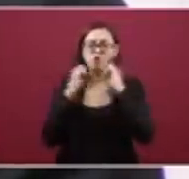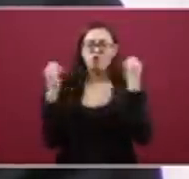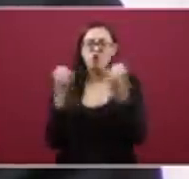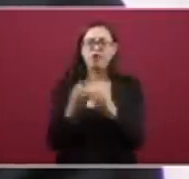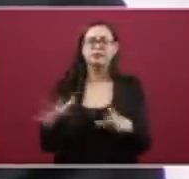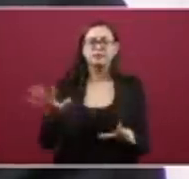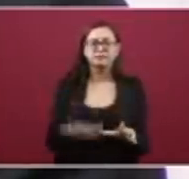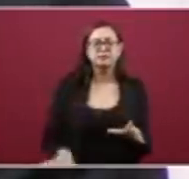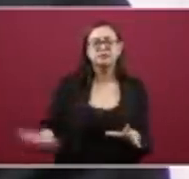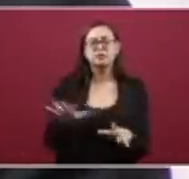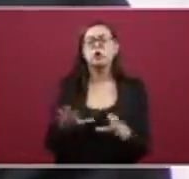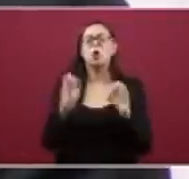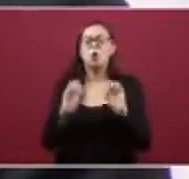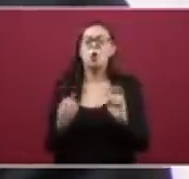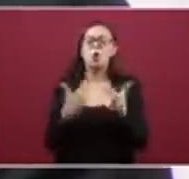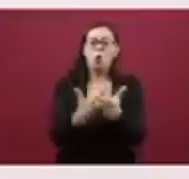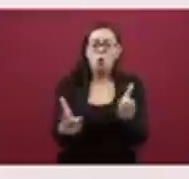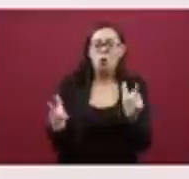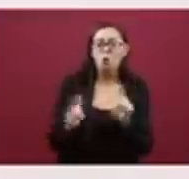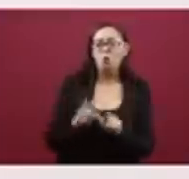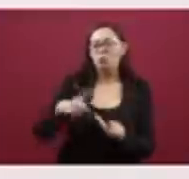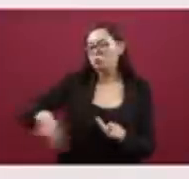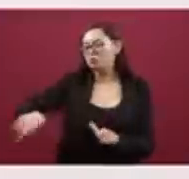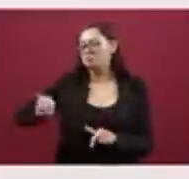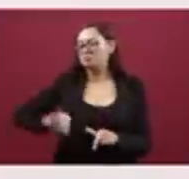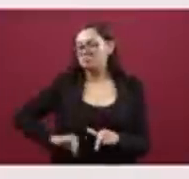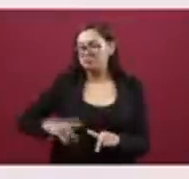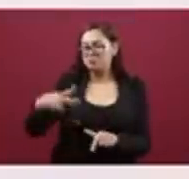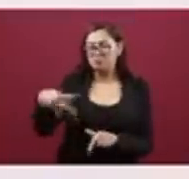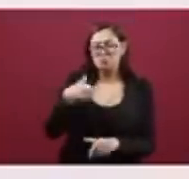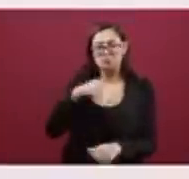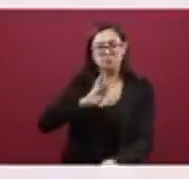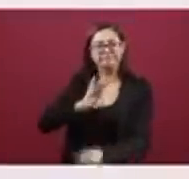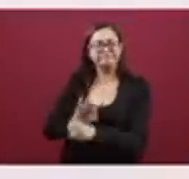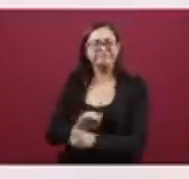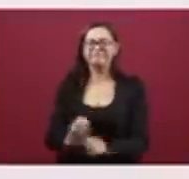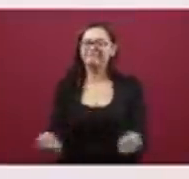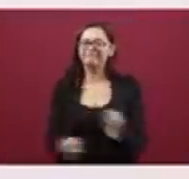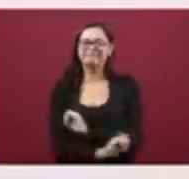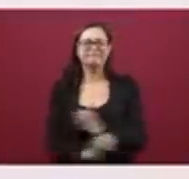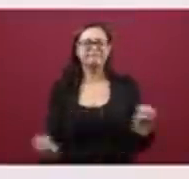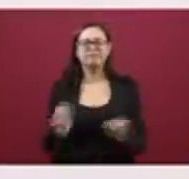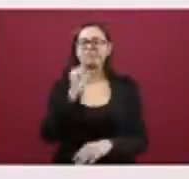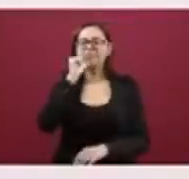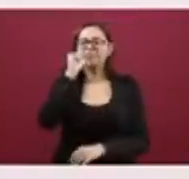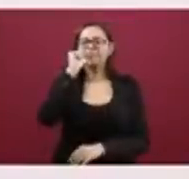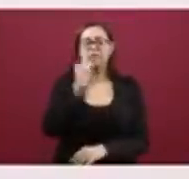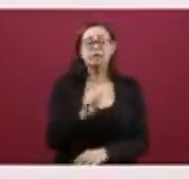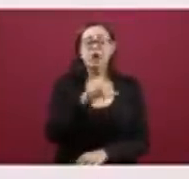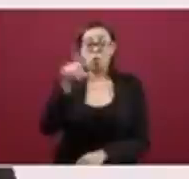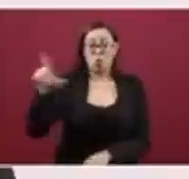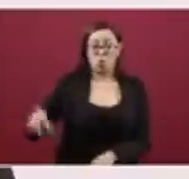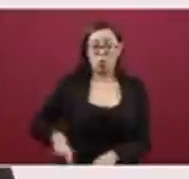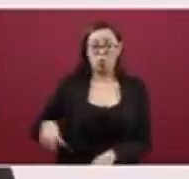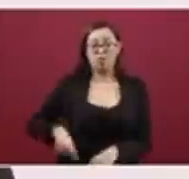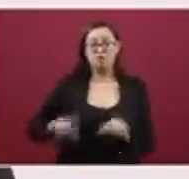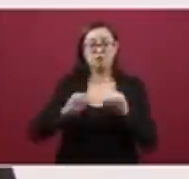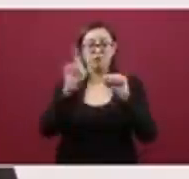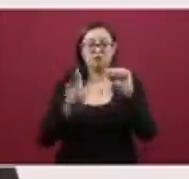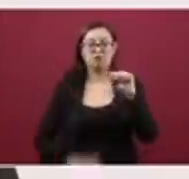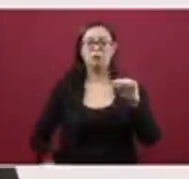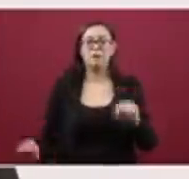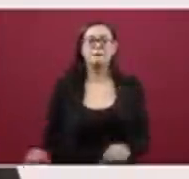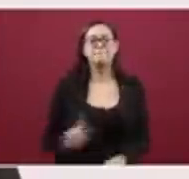grupos de intereses creados el gobierno es de todas y de todos